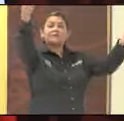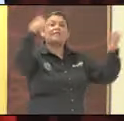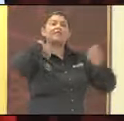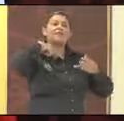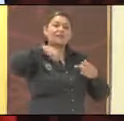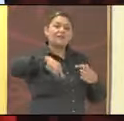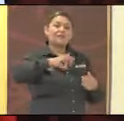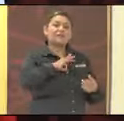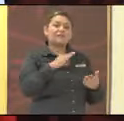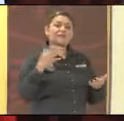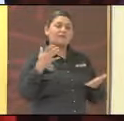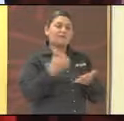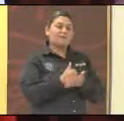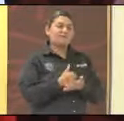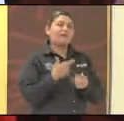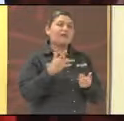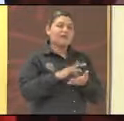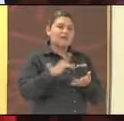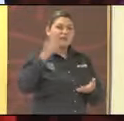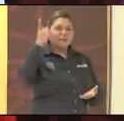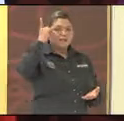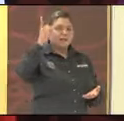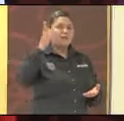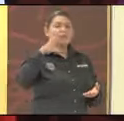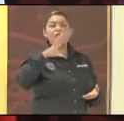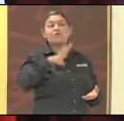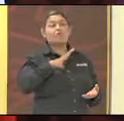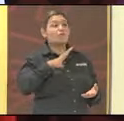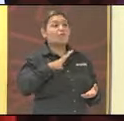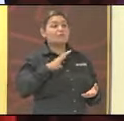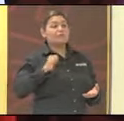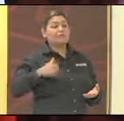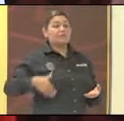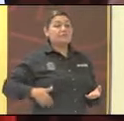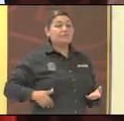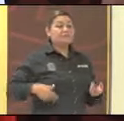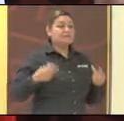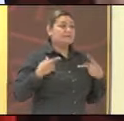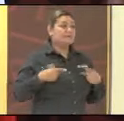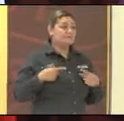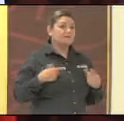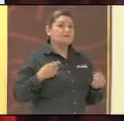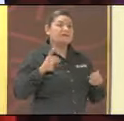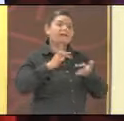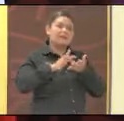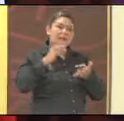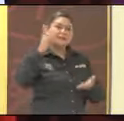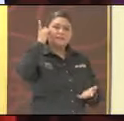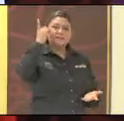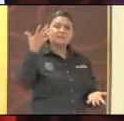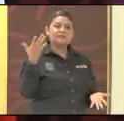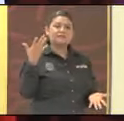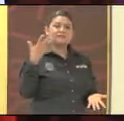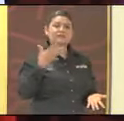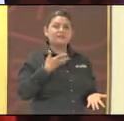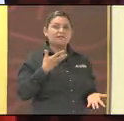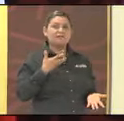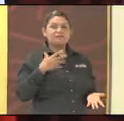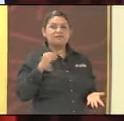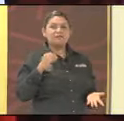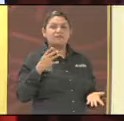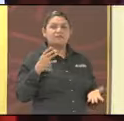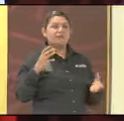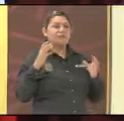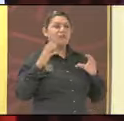es recuperable. Gracias a Dios no hubo desgracias personales, gracias a Dios pues no tenemos una